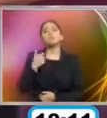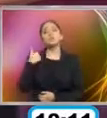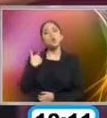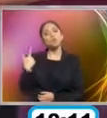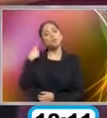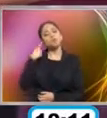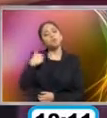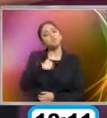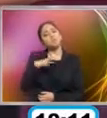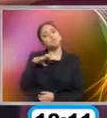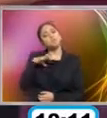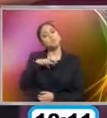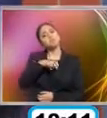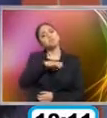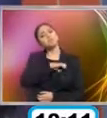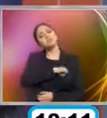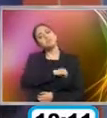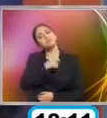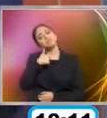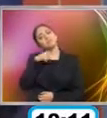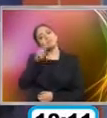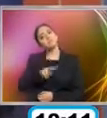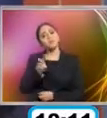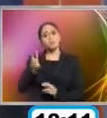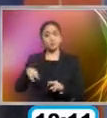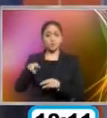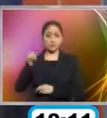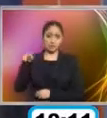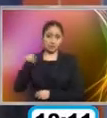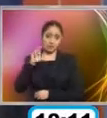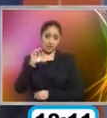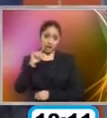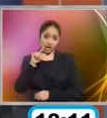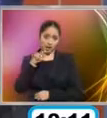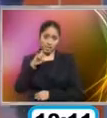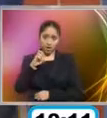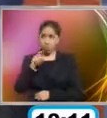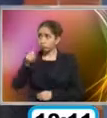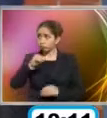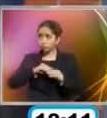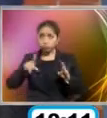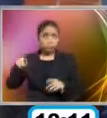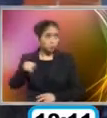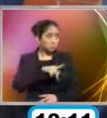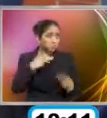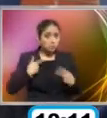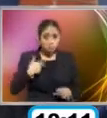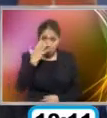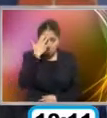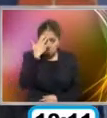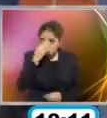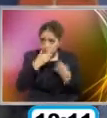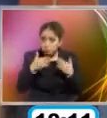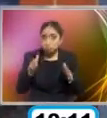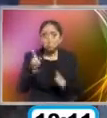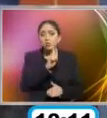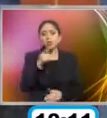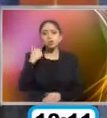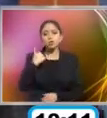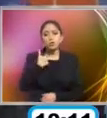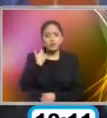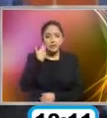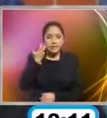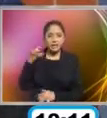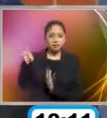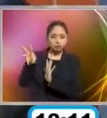canción que era como un pequeño tesoro escondido en ese disco de Calamaro. Nunca fue single, no era una canción muy obvia. Y creímos que le podíamos dar esa